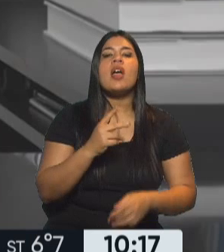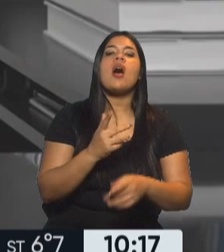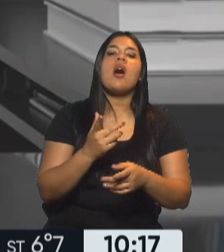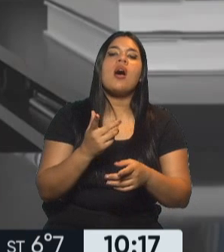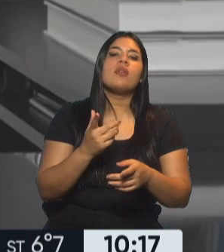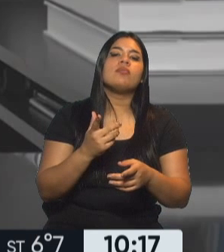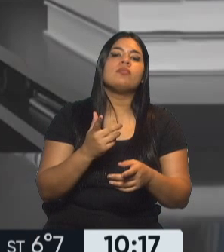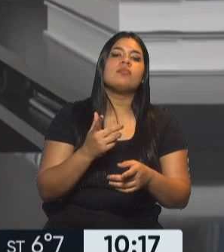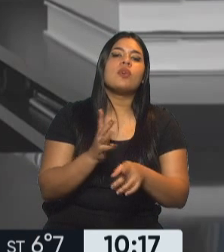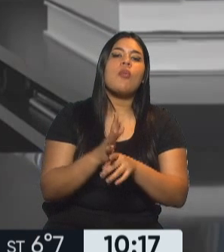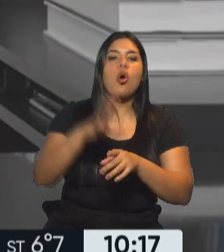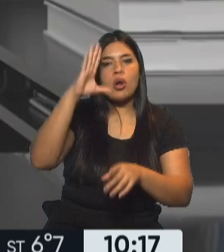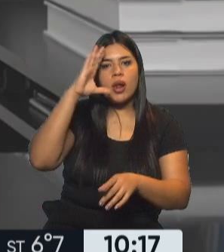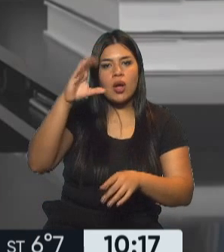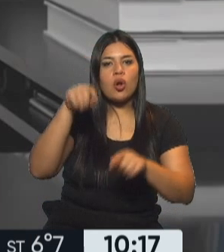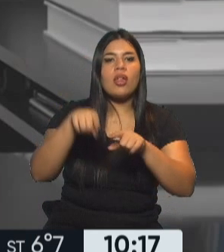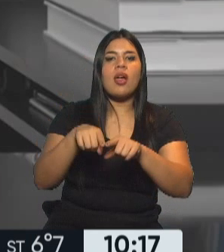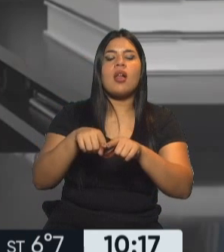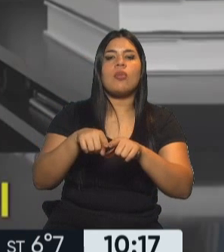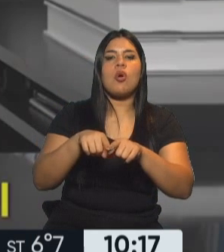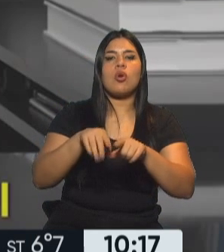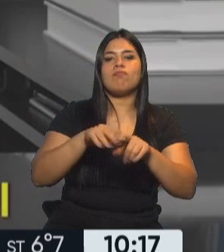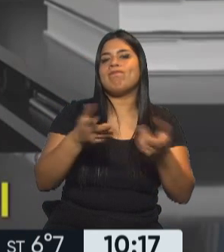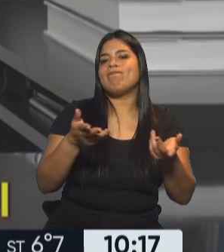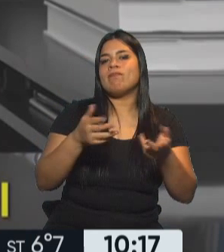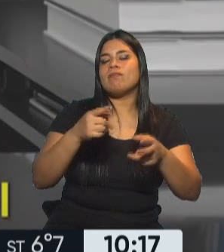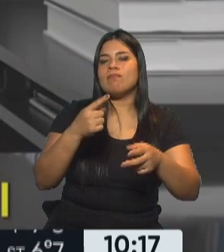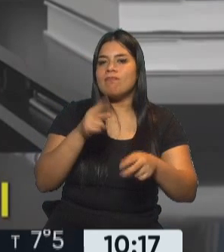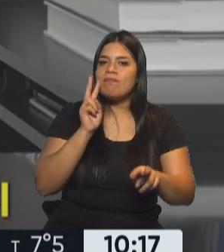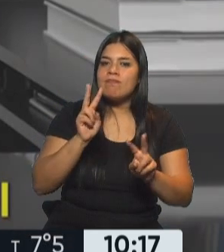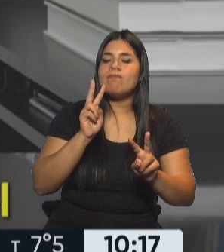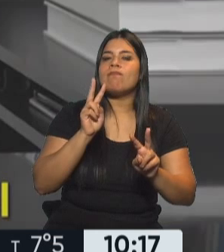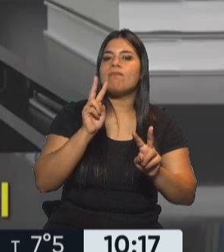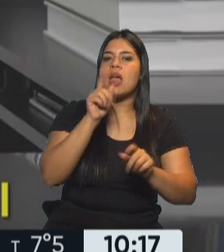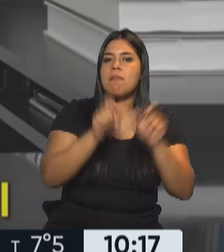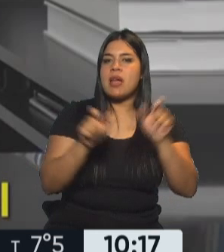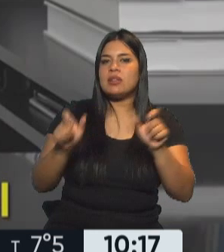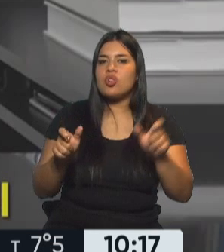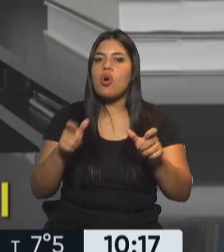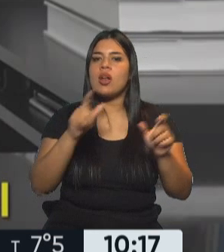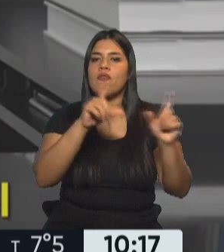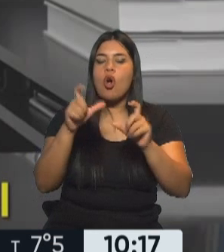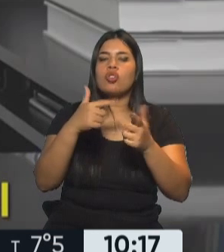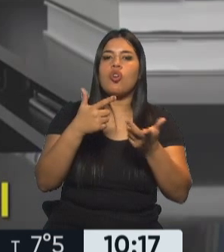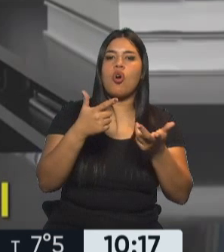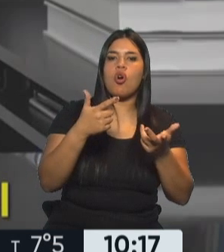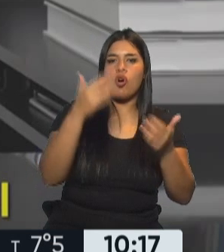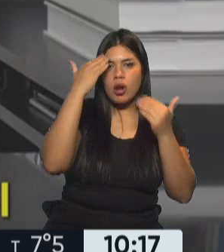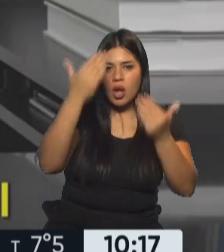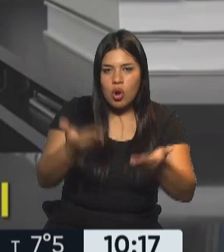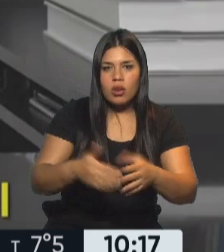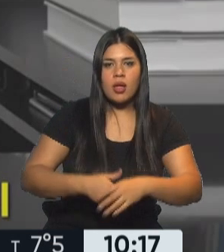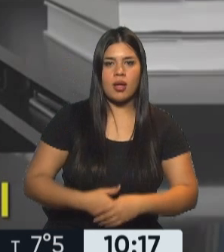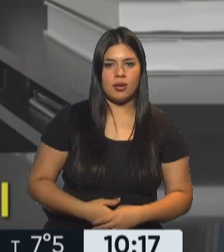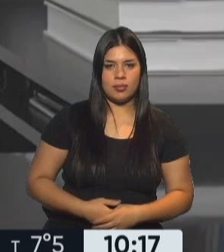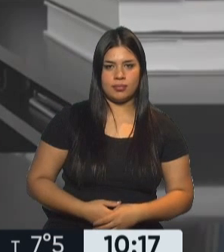vela, visitar el cementerio en silencio o mirar una foto con una leve sonrisa por el recuerdo de los